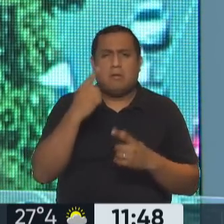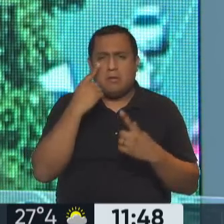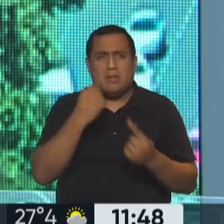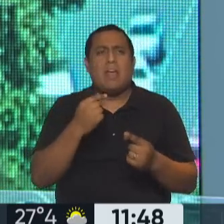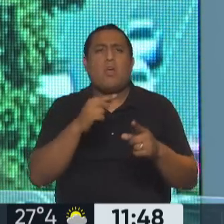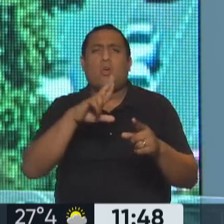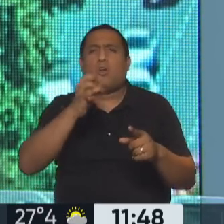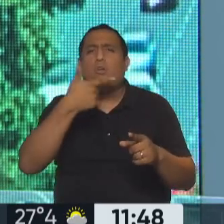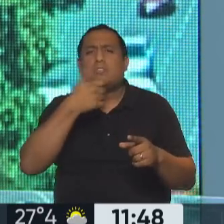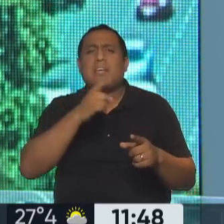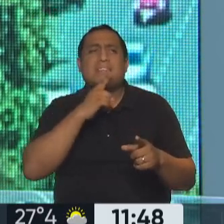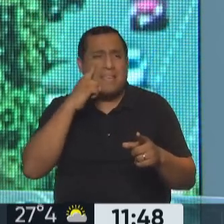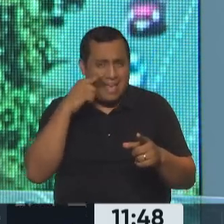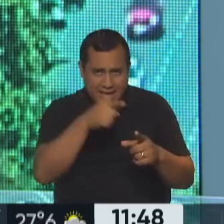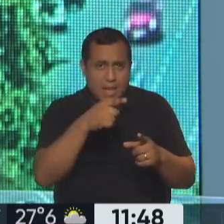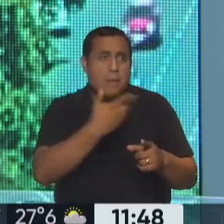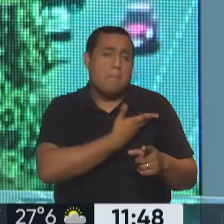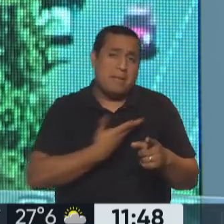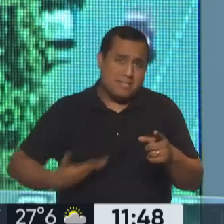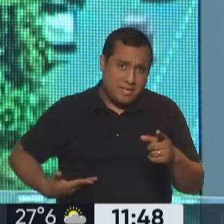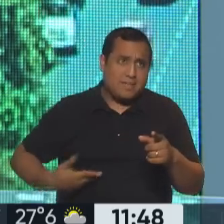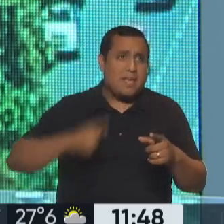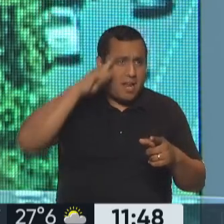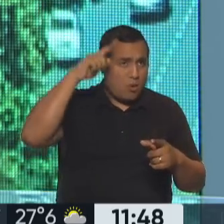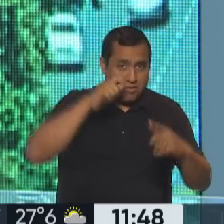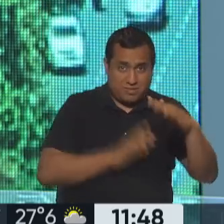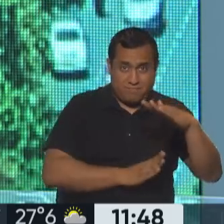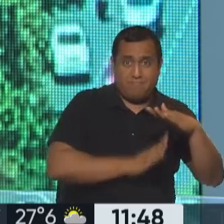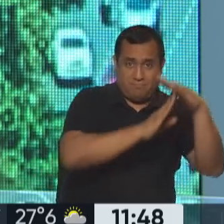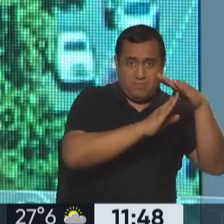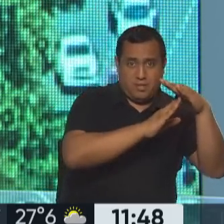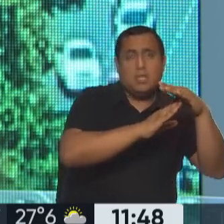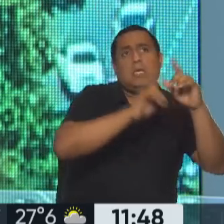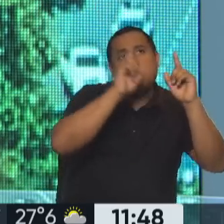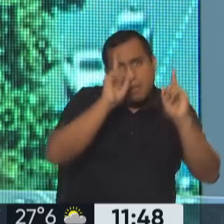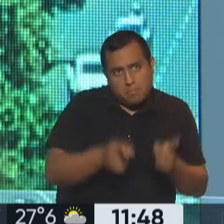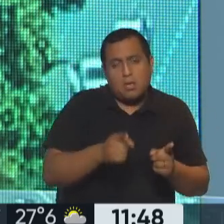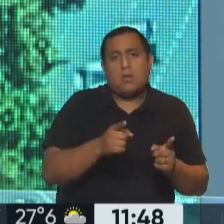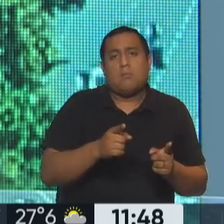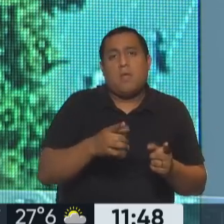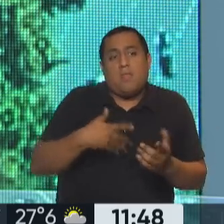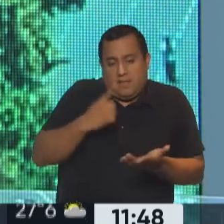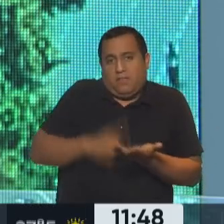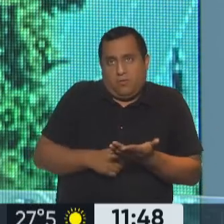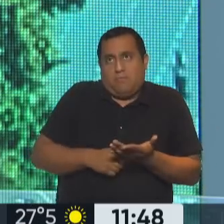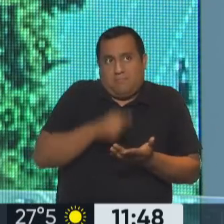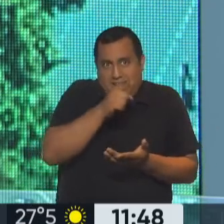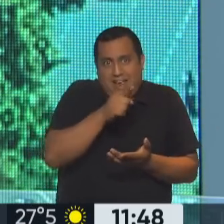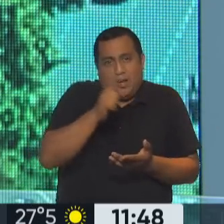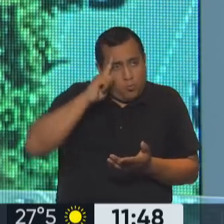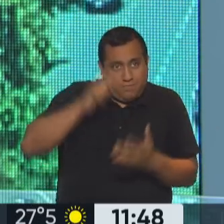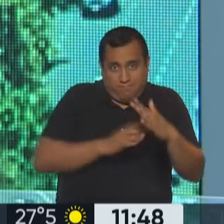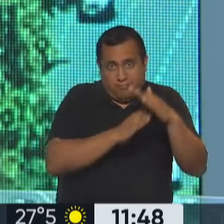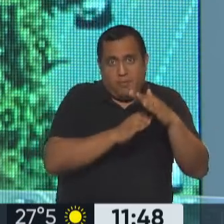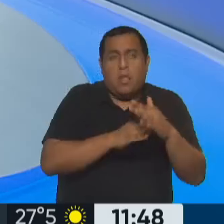Rosati sea al mismo tiempo presidente de la Corte Suprema de Justicia de la Nación y también, por una decisión que tomó la Corte,